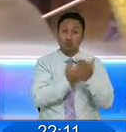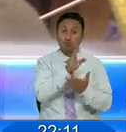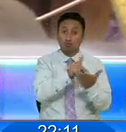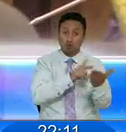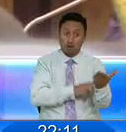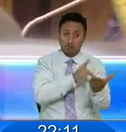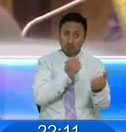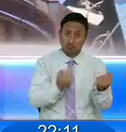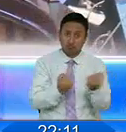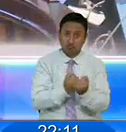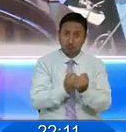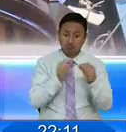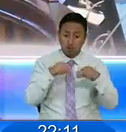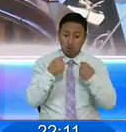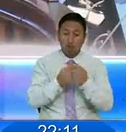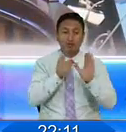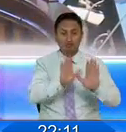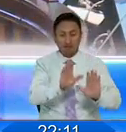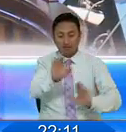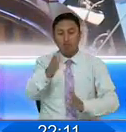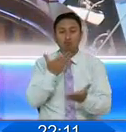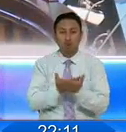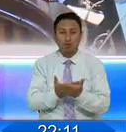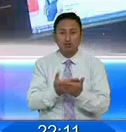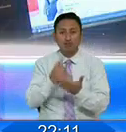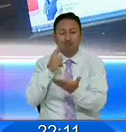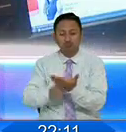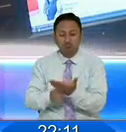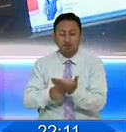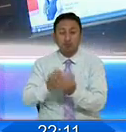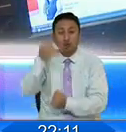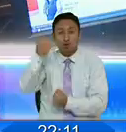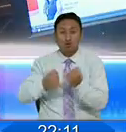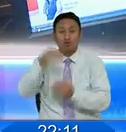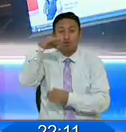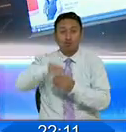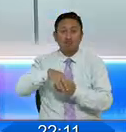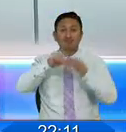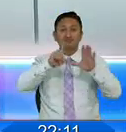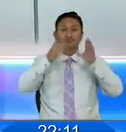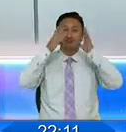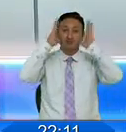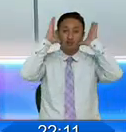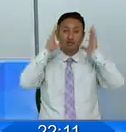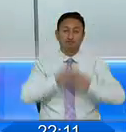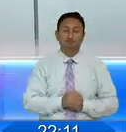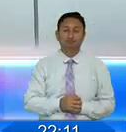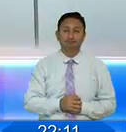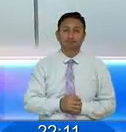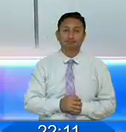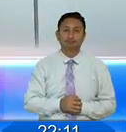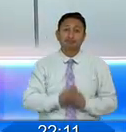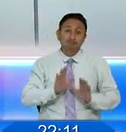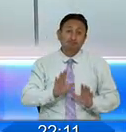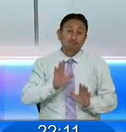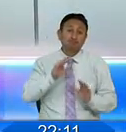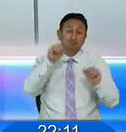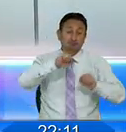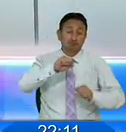y que su bancada analizará las propuestas para la votación final el 6 de diciembre creo que hay indudablemente